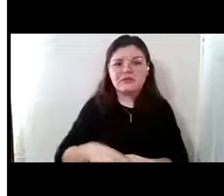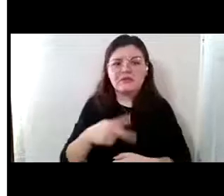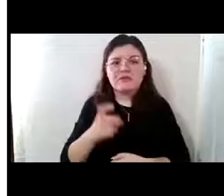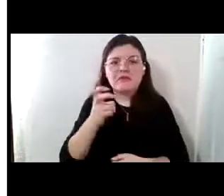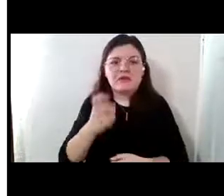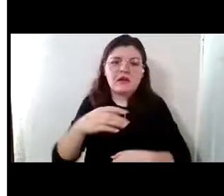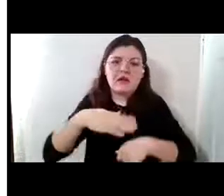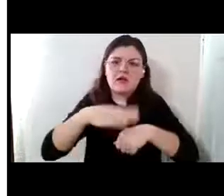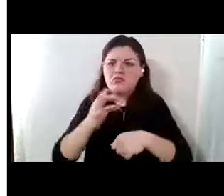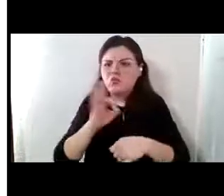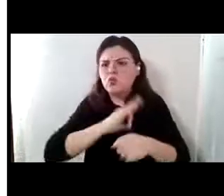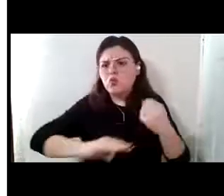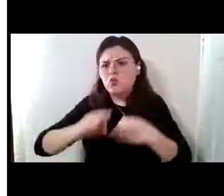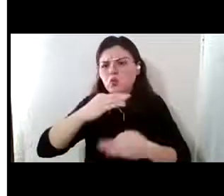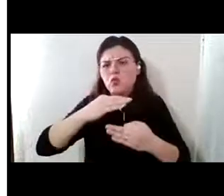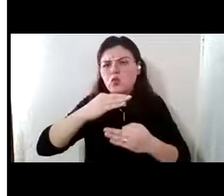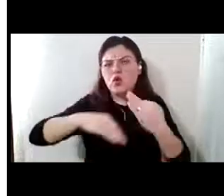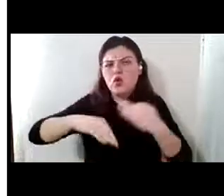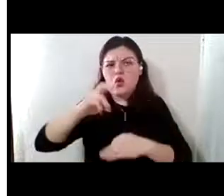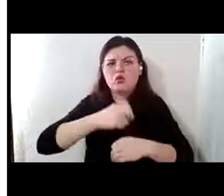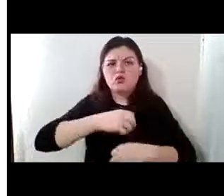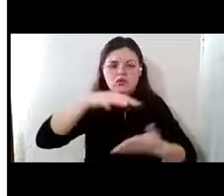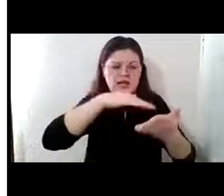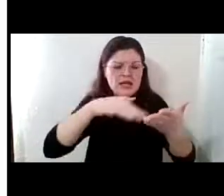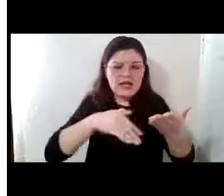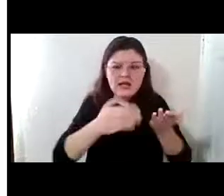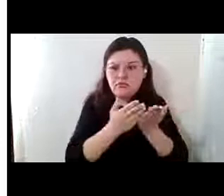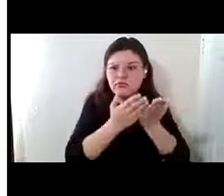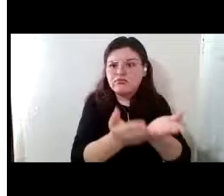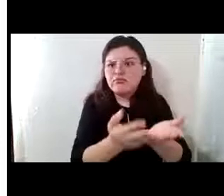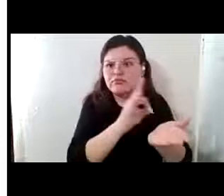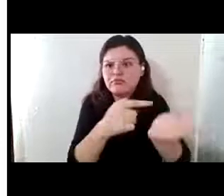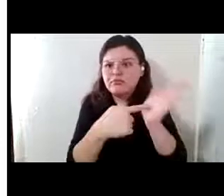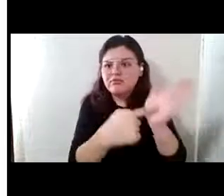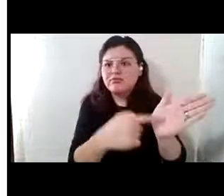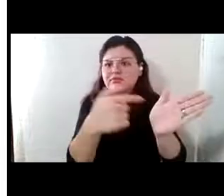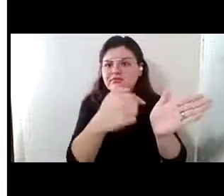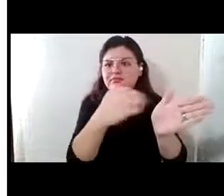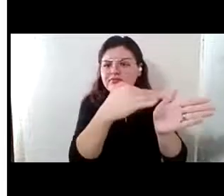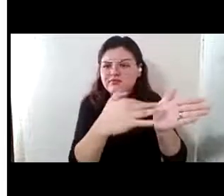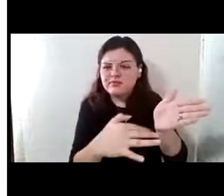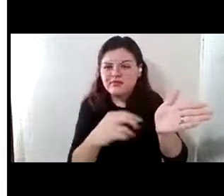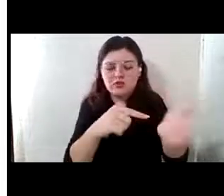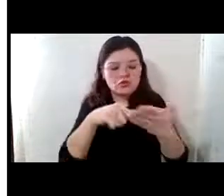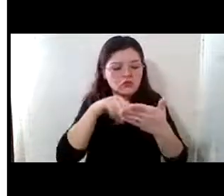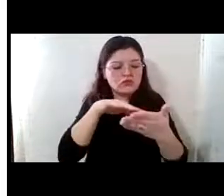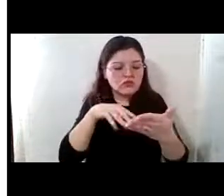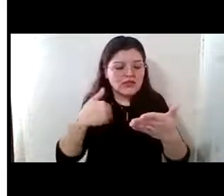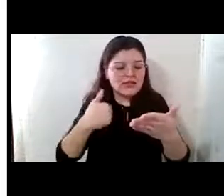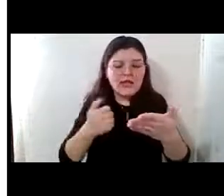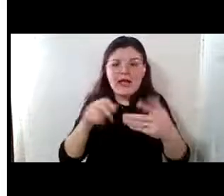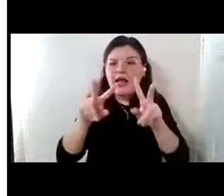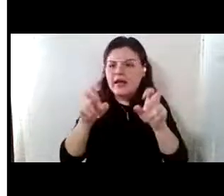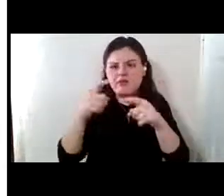una lectura y que en base a esa lectura podamos rescatar diversos temas. Sí, se pueden rescatar diversos temas. Y él